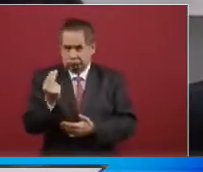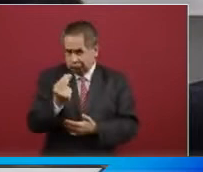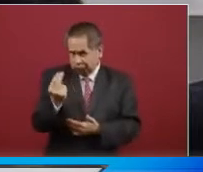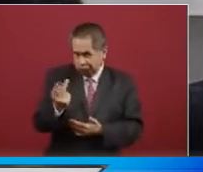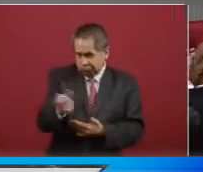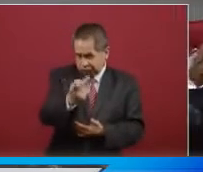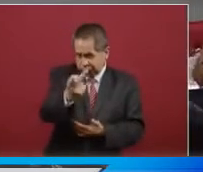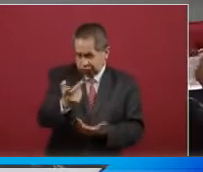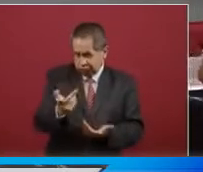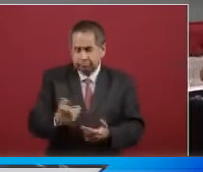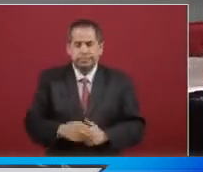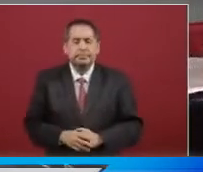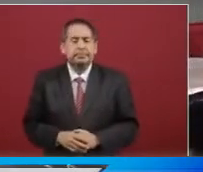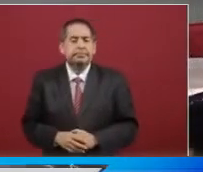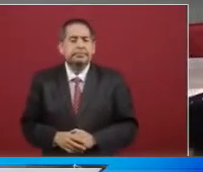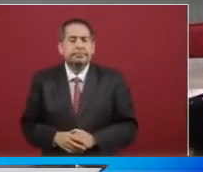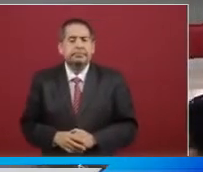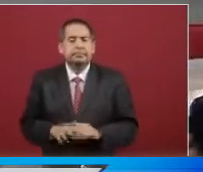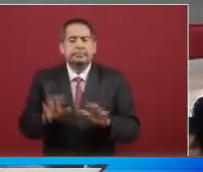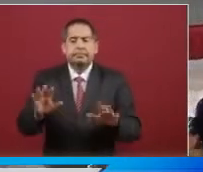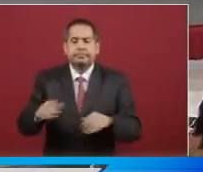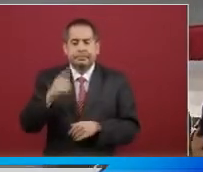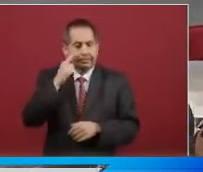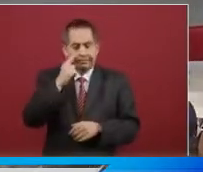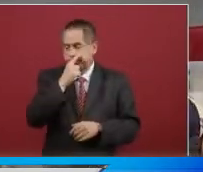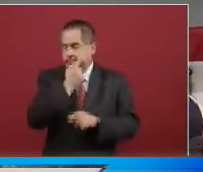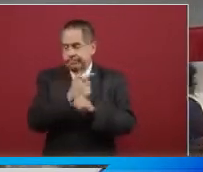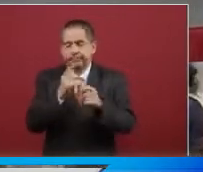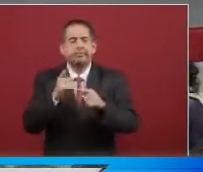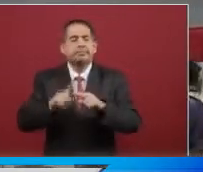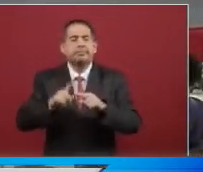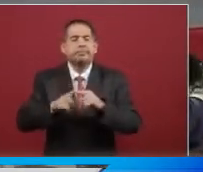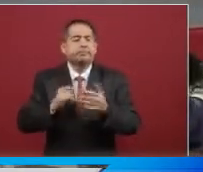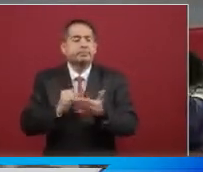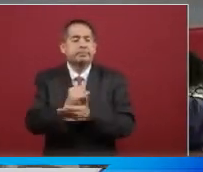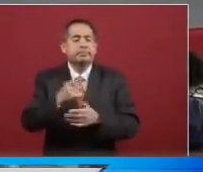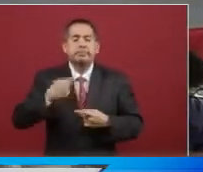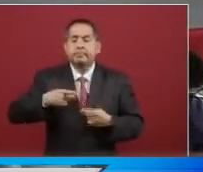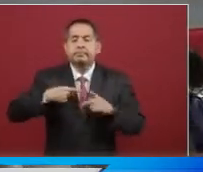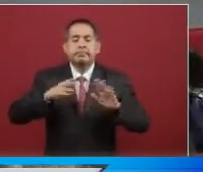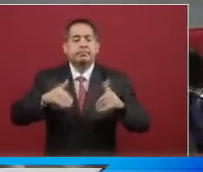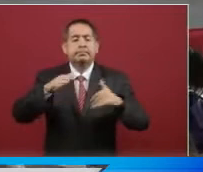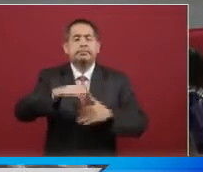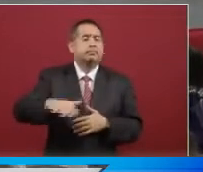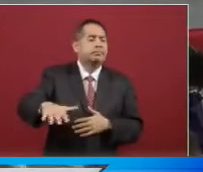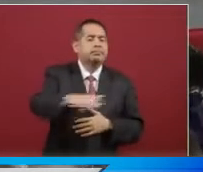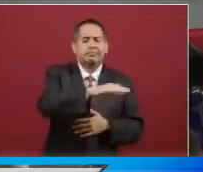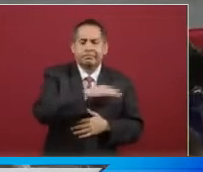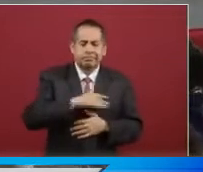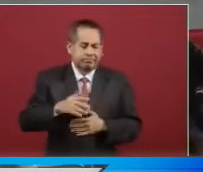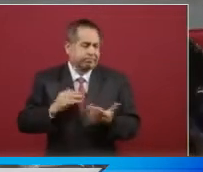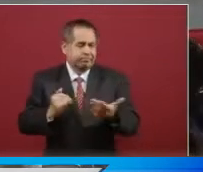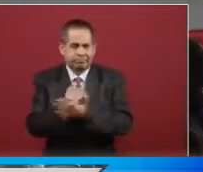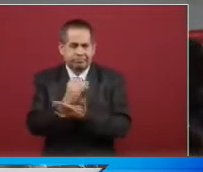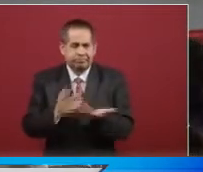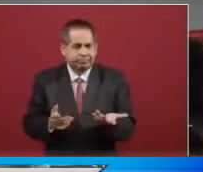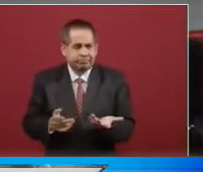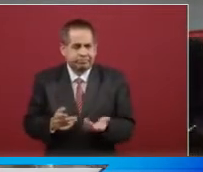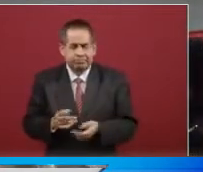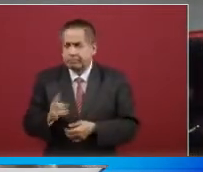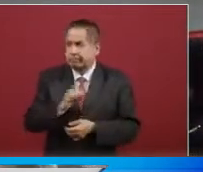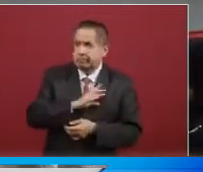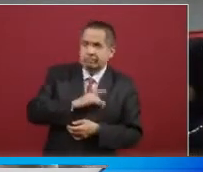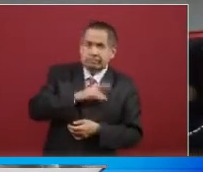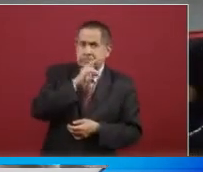Revocación del mandato. Miren, la democracia son los ciudadanos los que deciden y no hay que tenerle miedo al pueblo. Se inicia